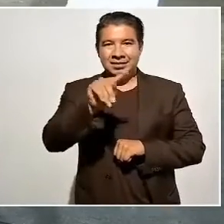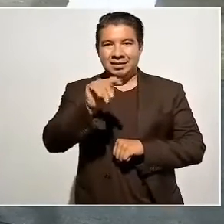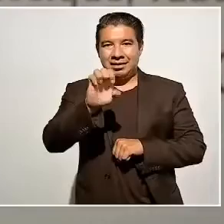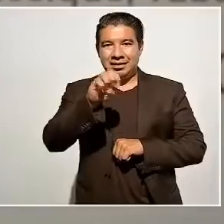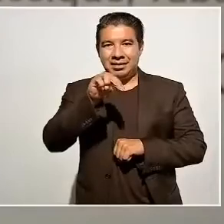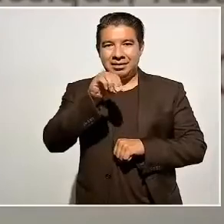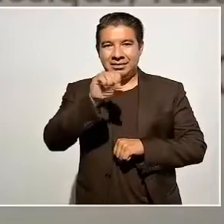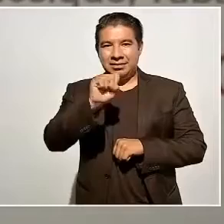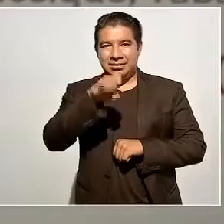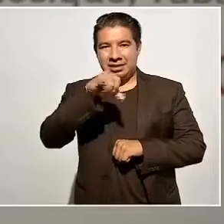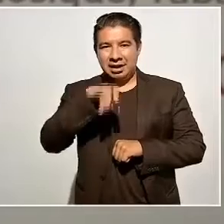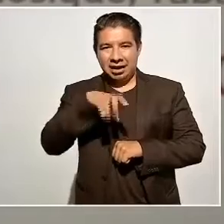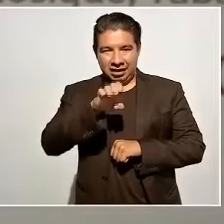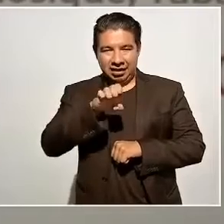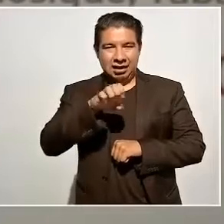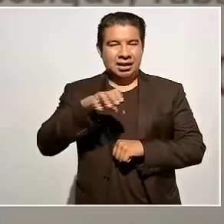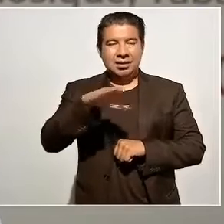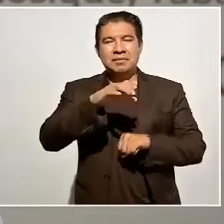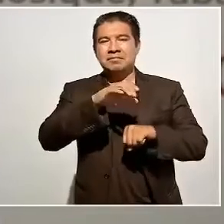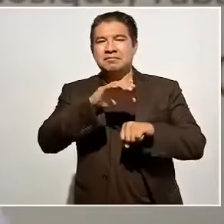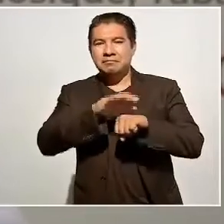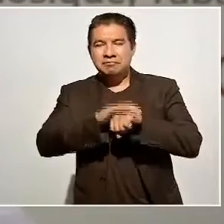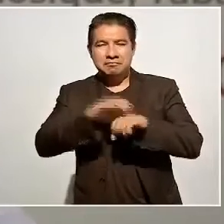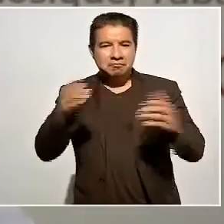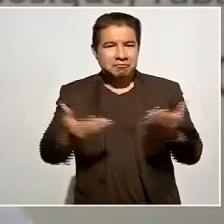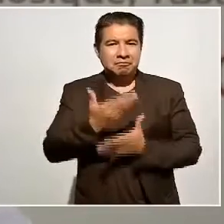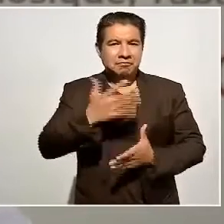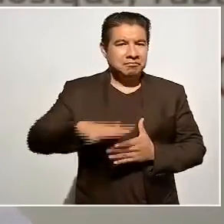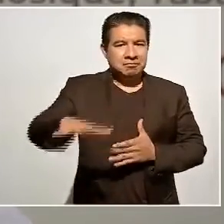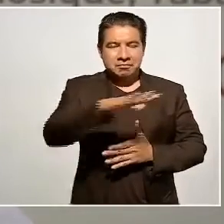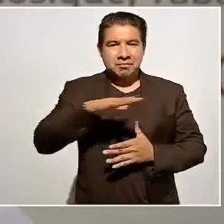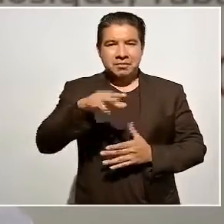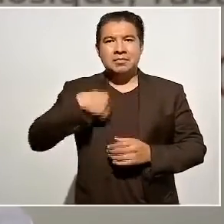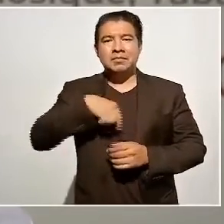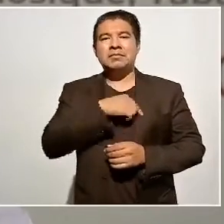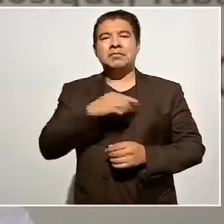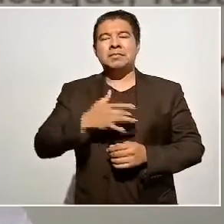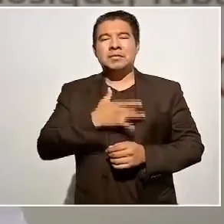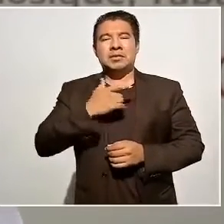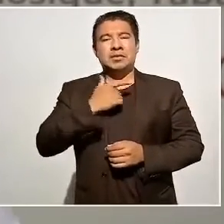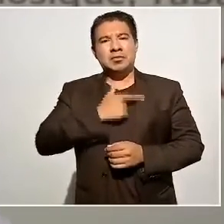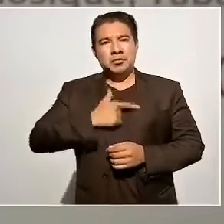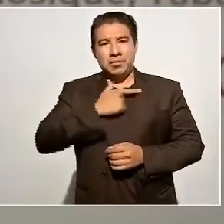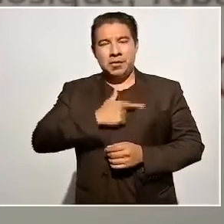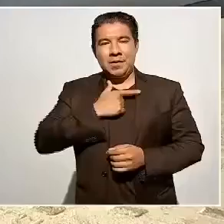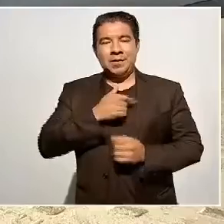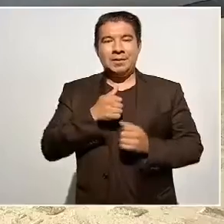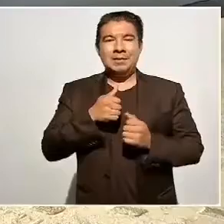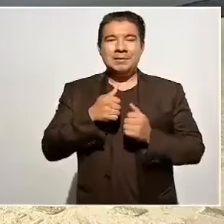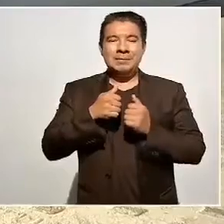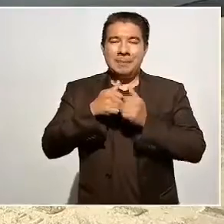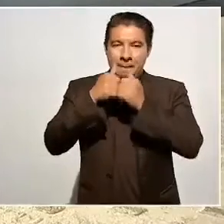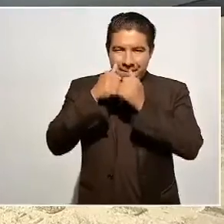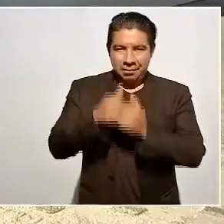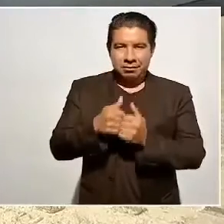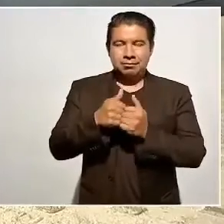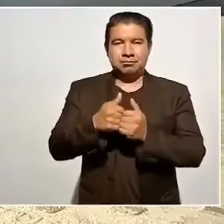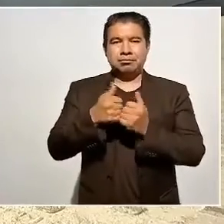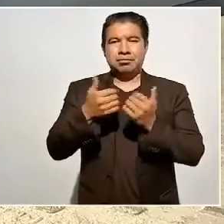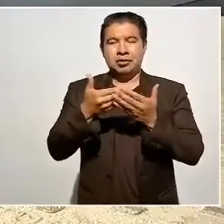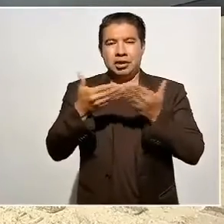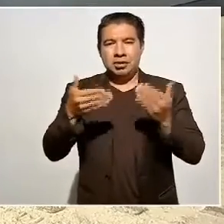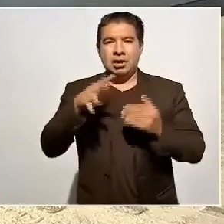Tenosique, paisanas, paisanos, me da mucho gusto estar